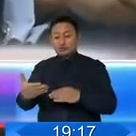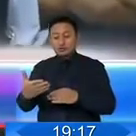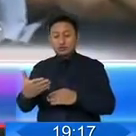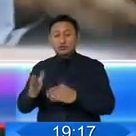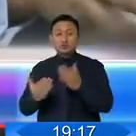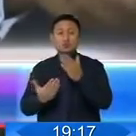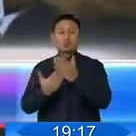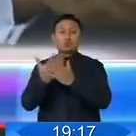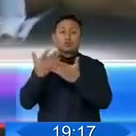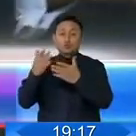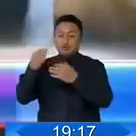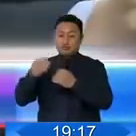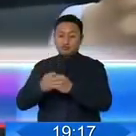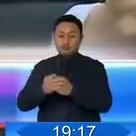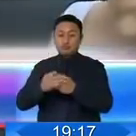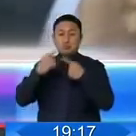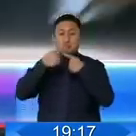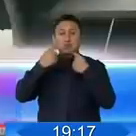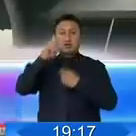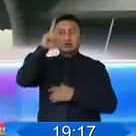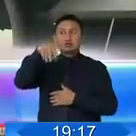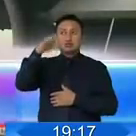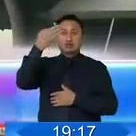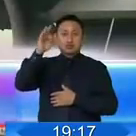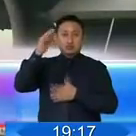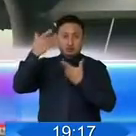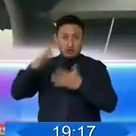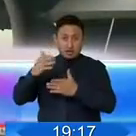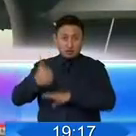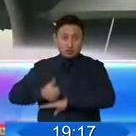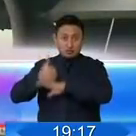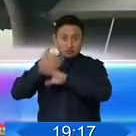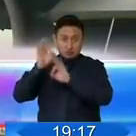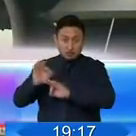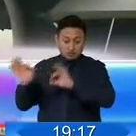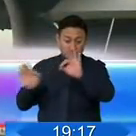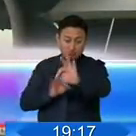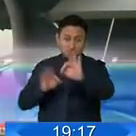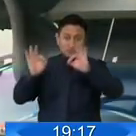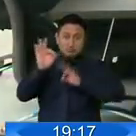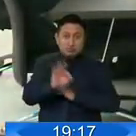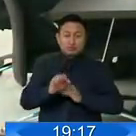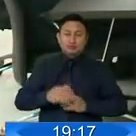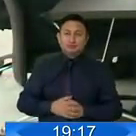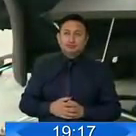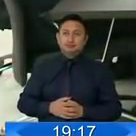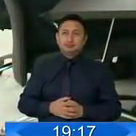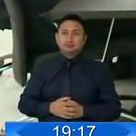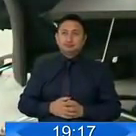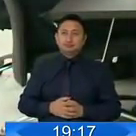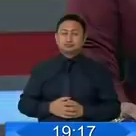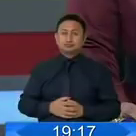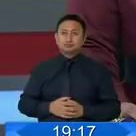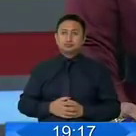definitivo, que se elegirá en marzo del 2019, se posesione. En Quito informó Andrea